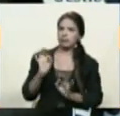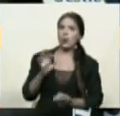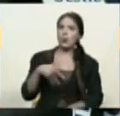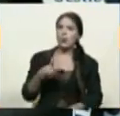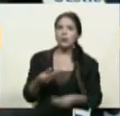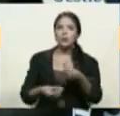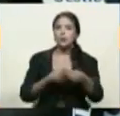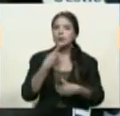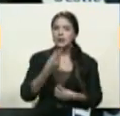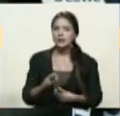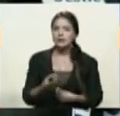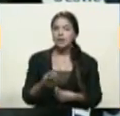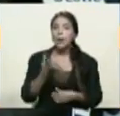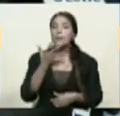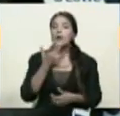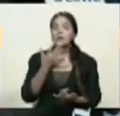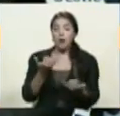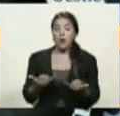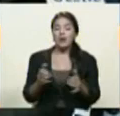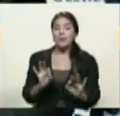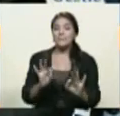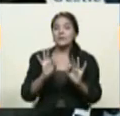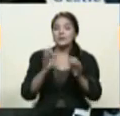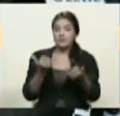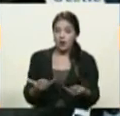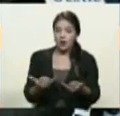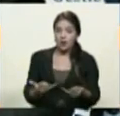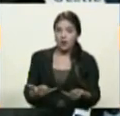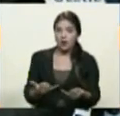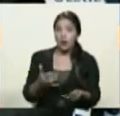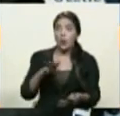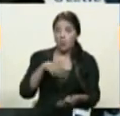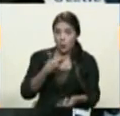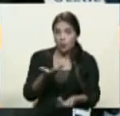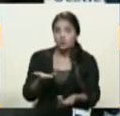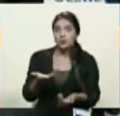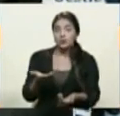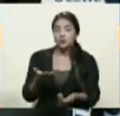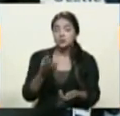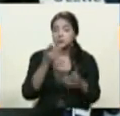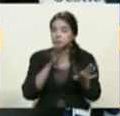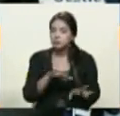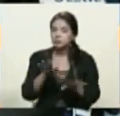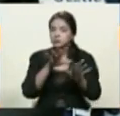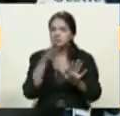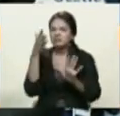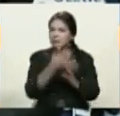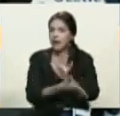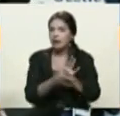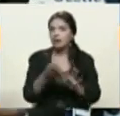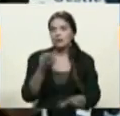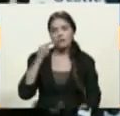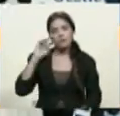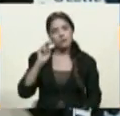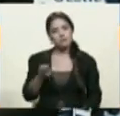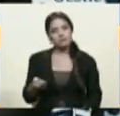en estos estos casos en particular pudieran haber sido usados para extorsionar